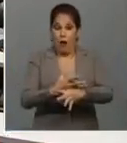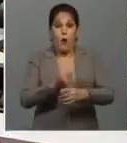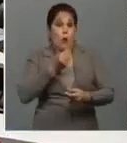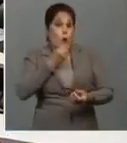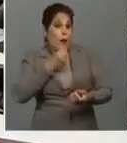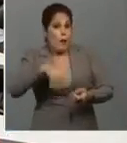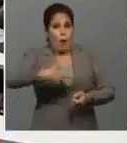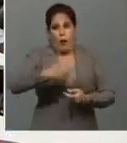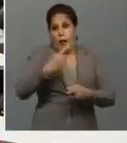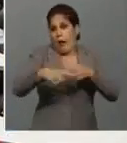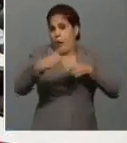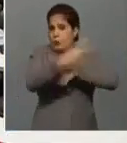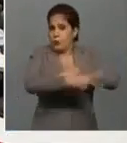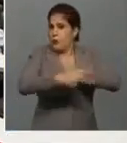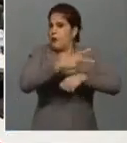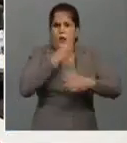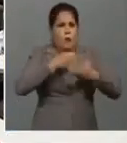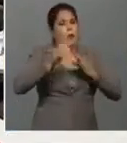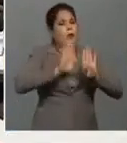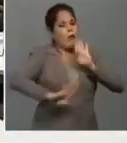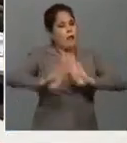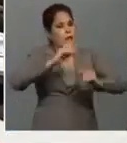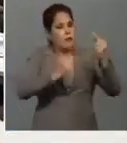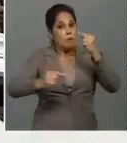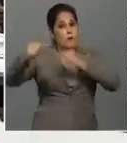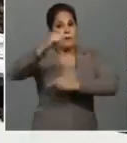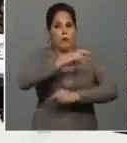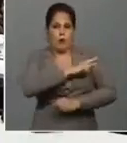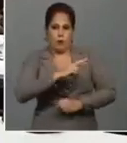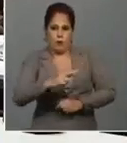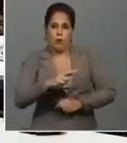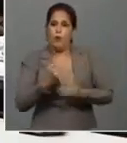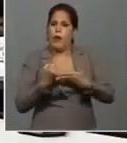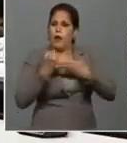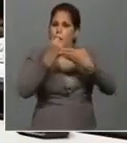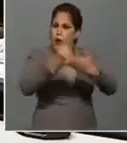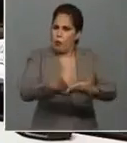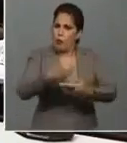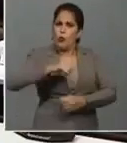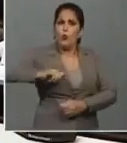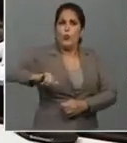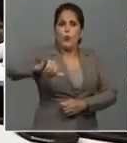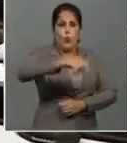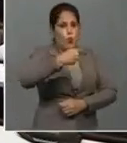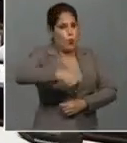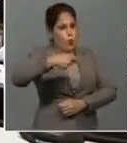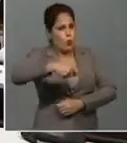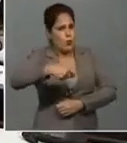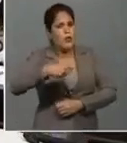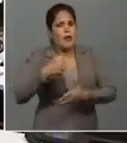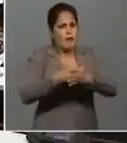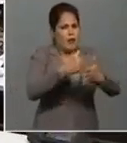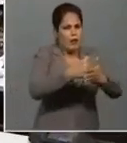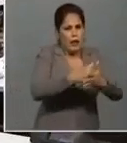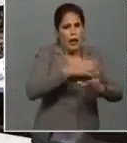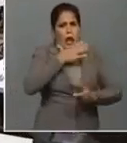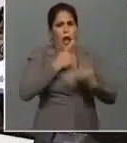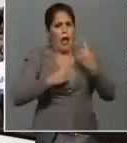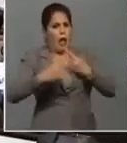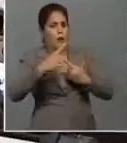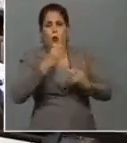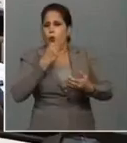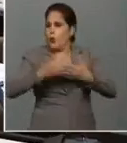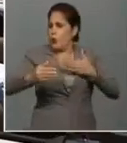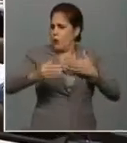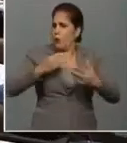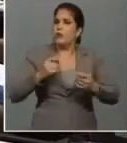mucho que moleste en algunos de defender principios de acompañar las causas justas de enfrentarnos a los atropellos cómo